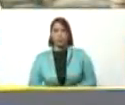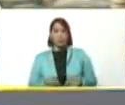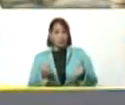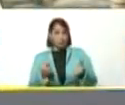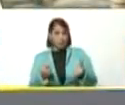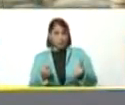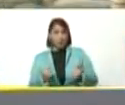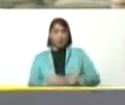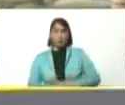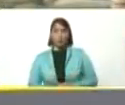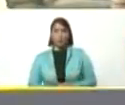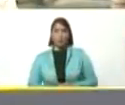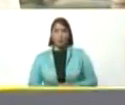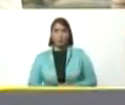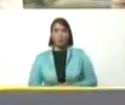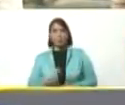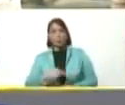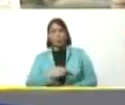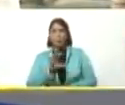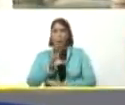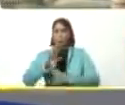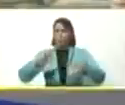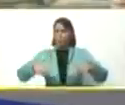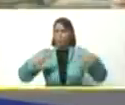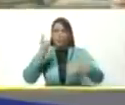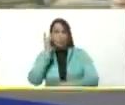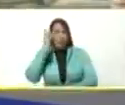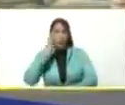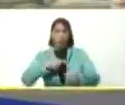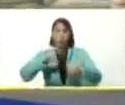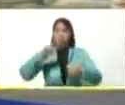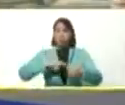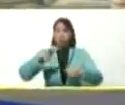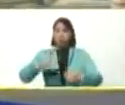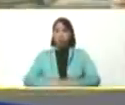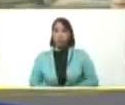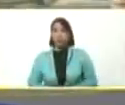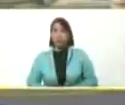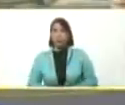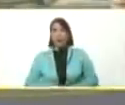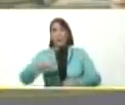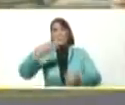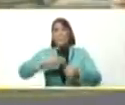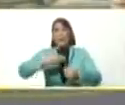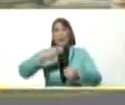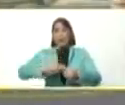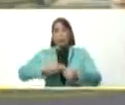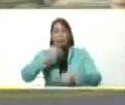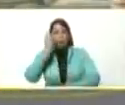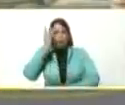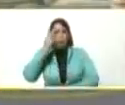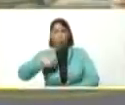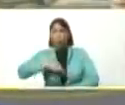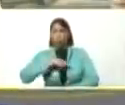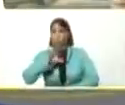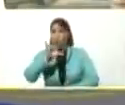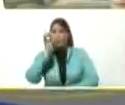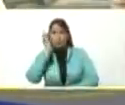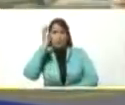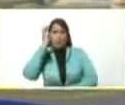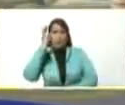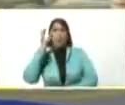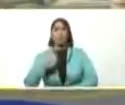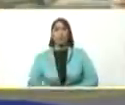monetarios. Fuimos país vanguardia en crear una criptomoneda, el petro. Fuimos país vanguardia en crear el